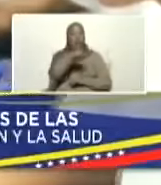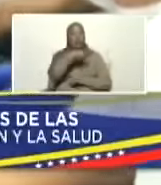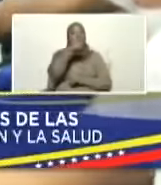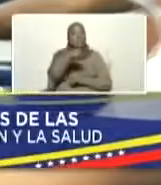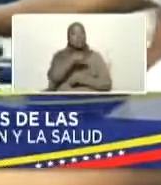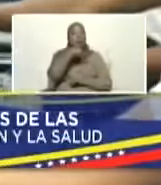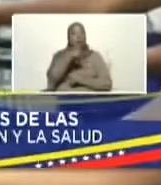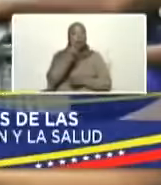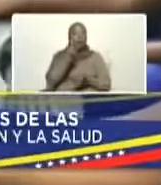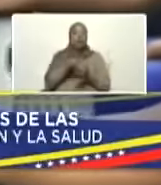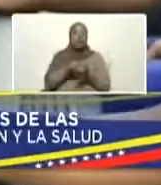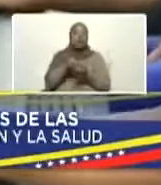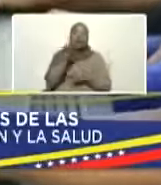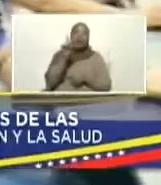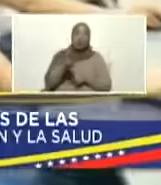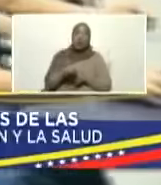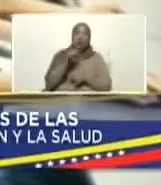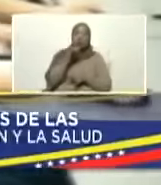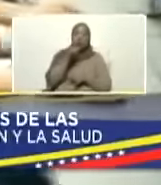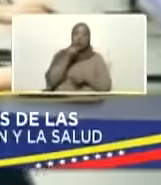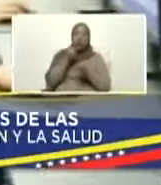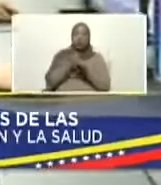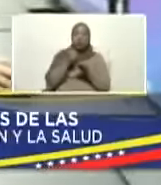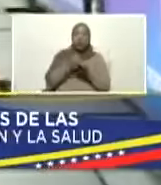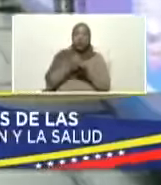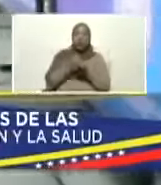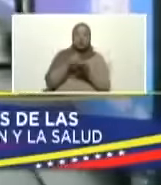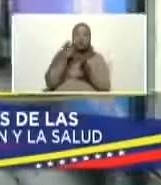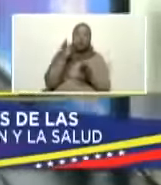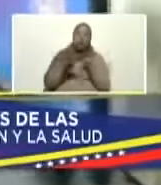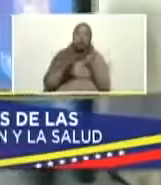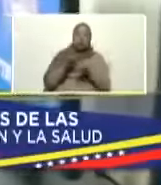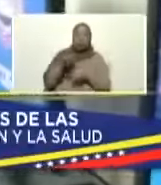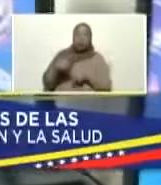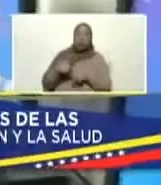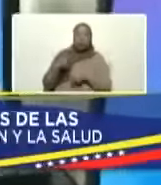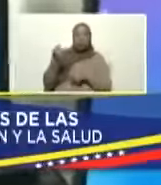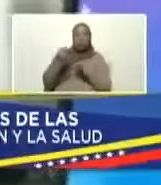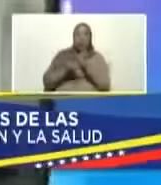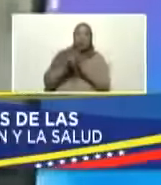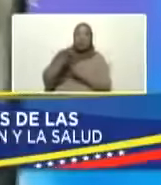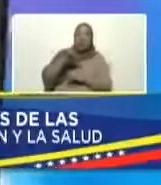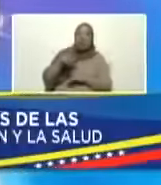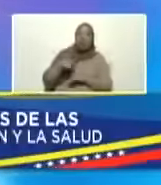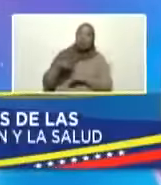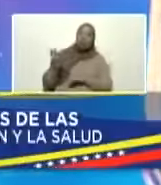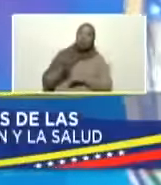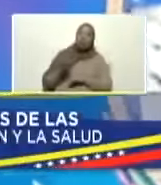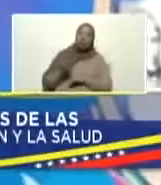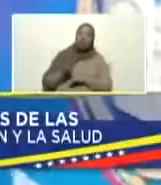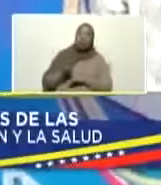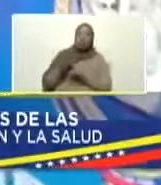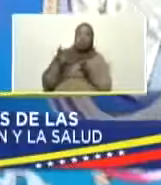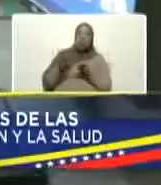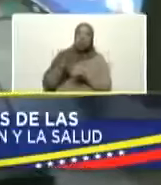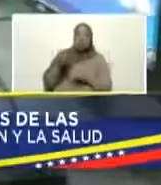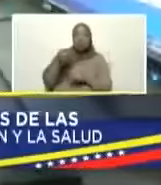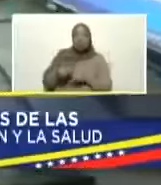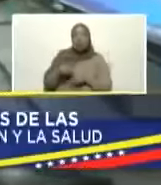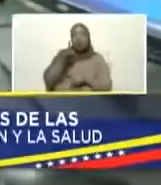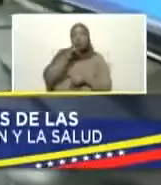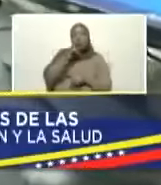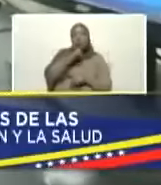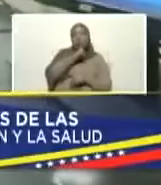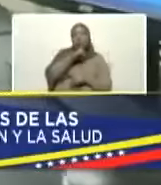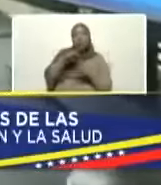y demás, además de que son indispensables para el crecimiento y desarrollo del país. Es por eso que hoy, en nombre de